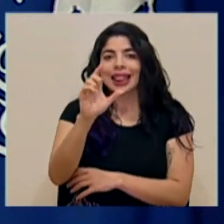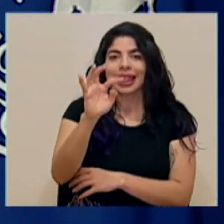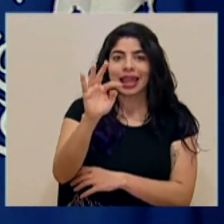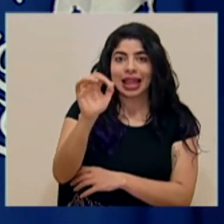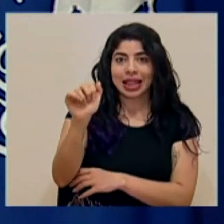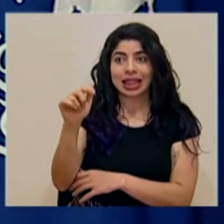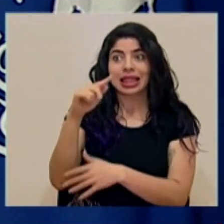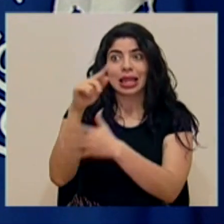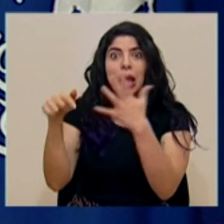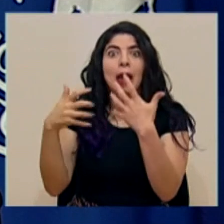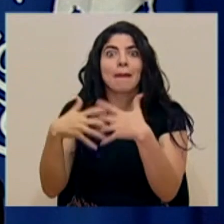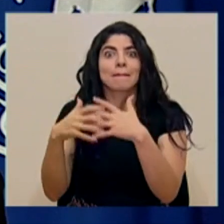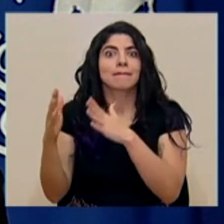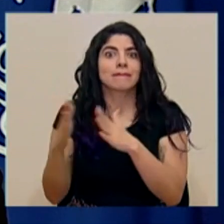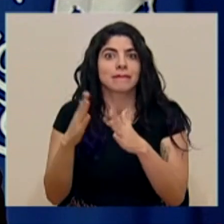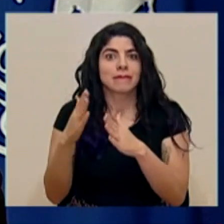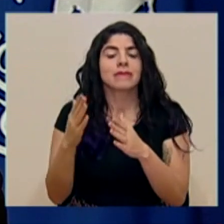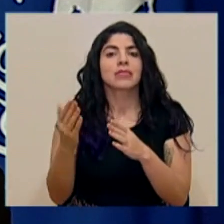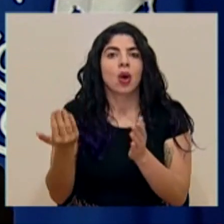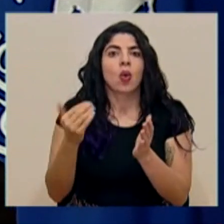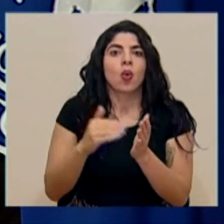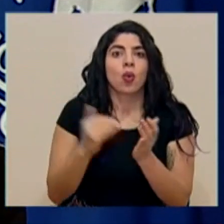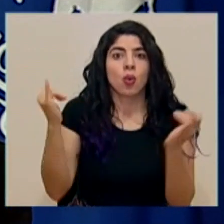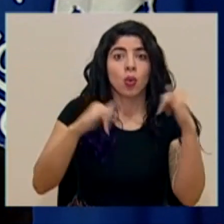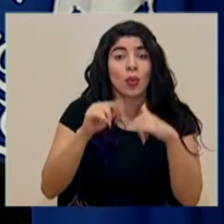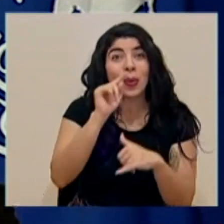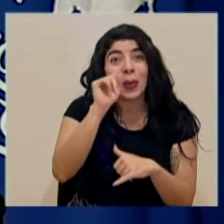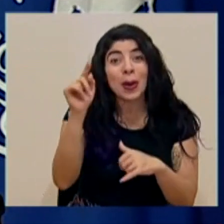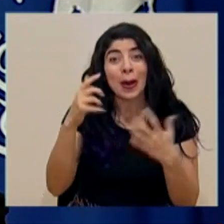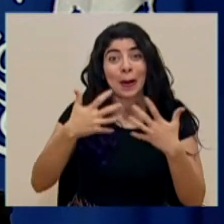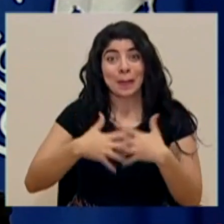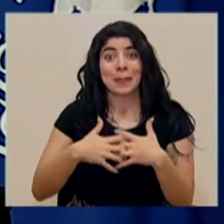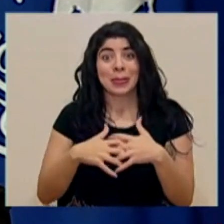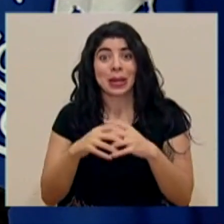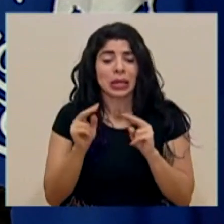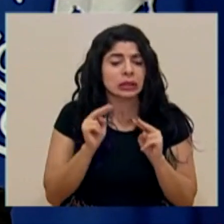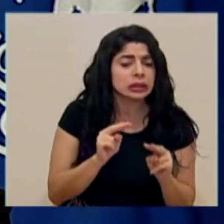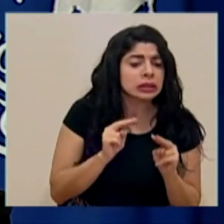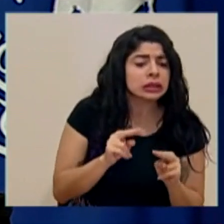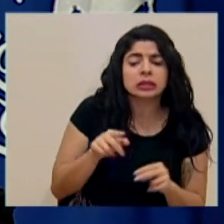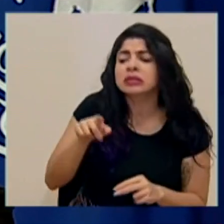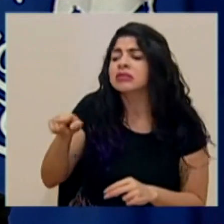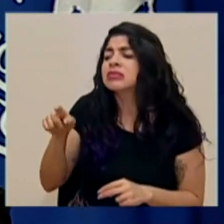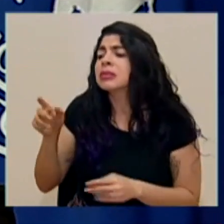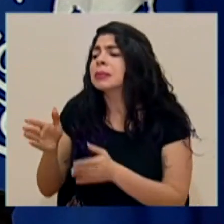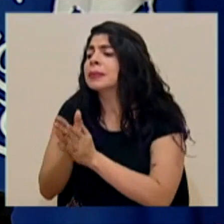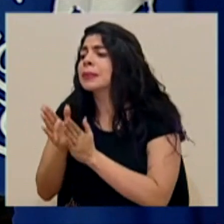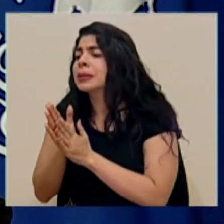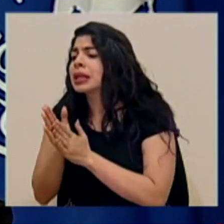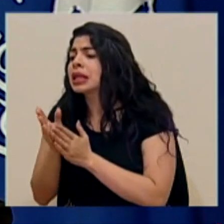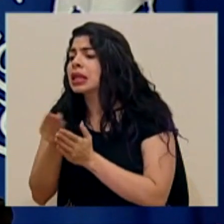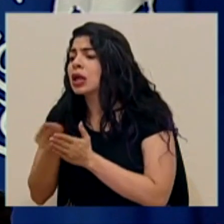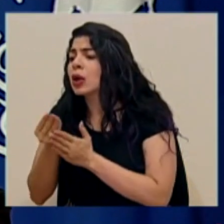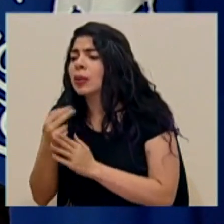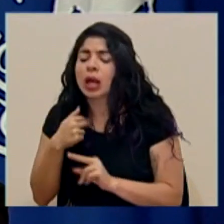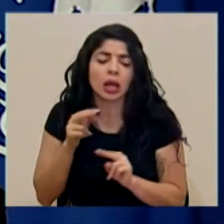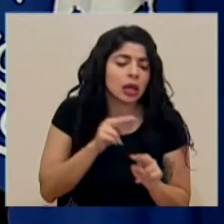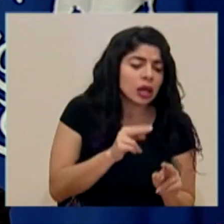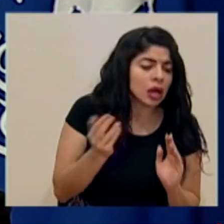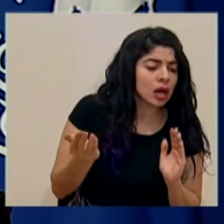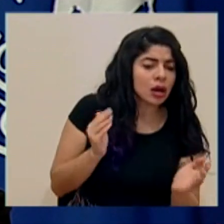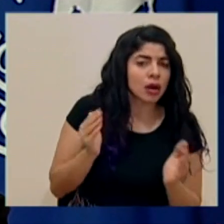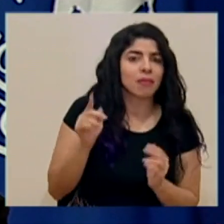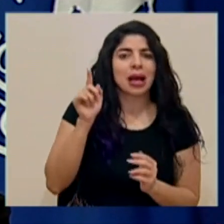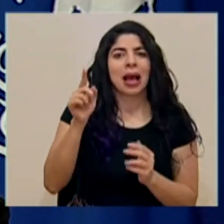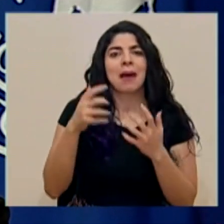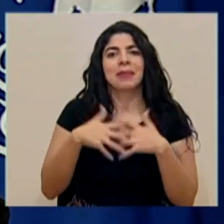siendo que son compañías que tienen el pulso directo de la reacción de la demanda, esto lo que nos dice es que